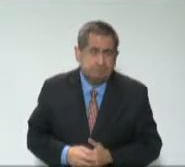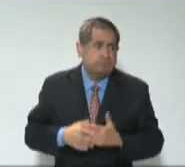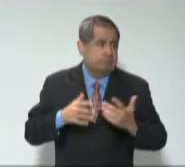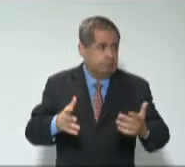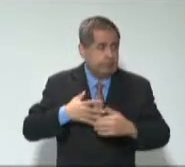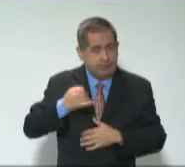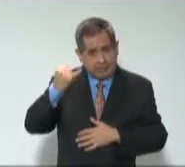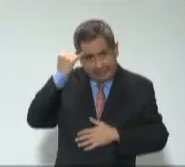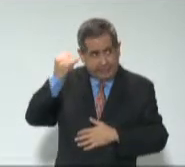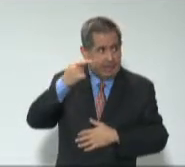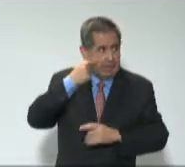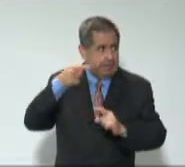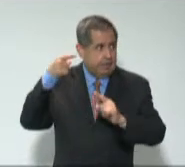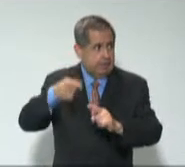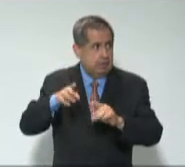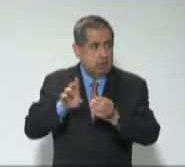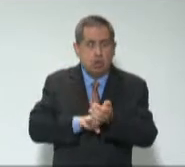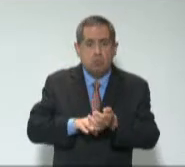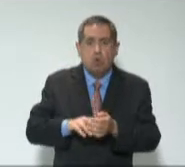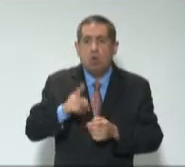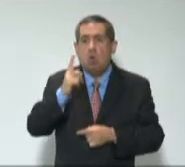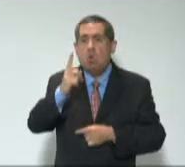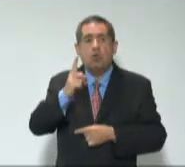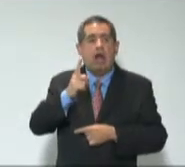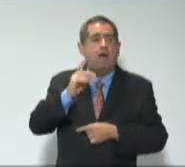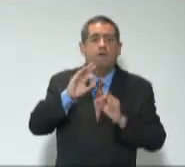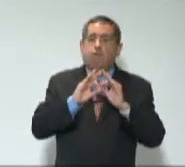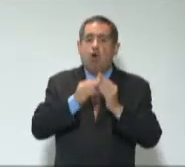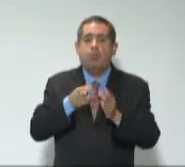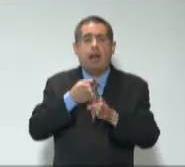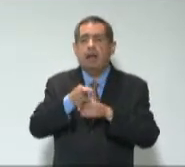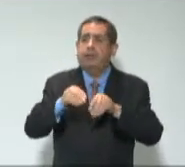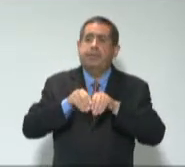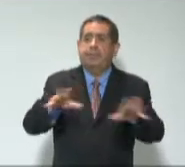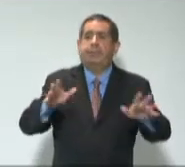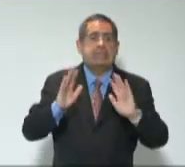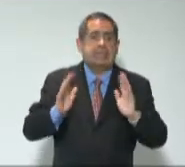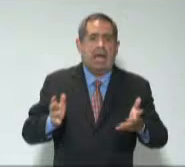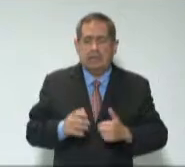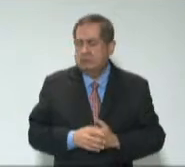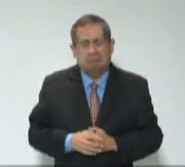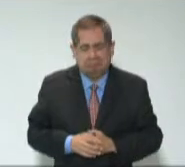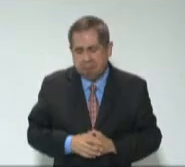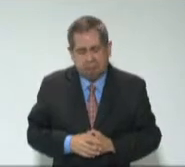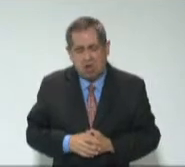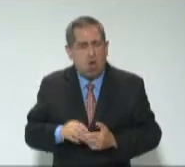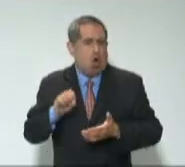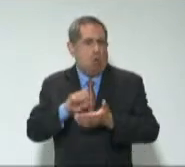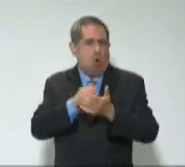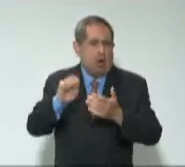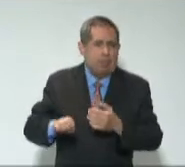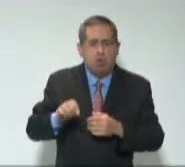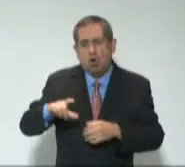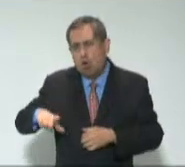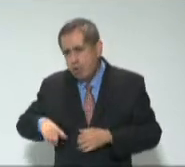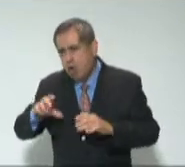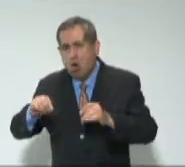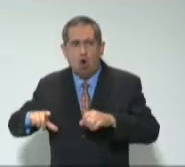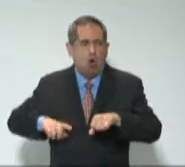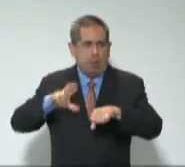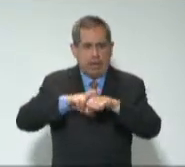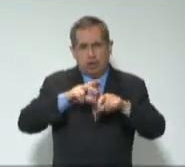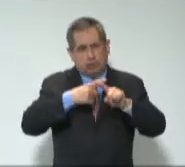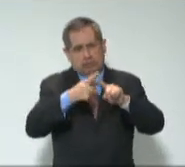del supuesto de que un solo canal va a resolverlo todo por ejemplo que el gobierno o los gobiernos si